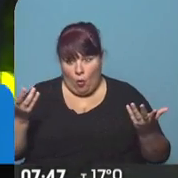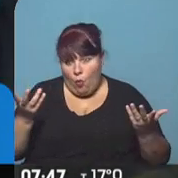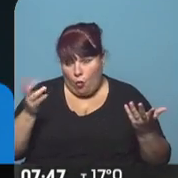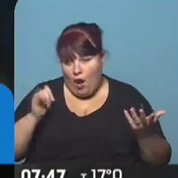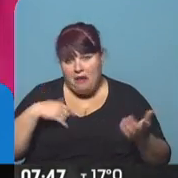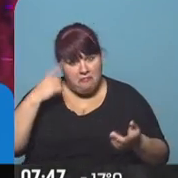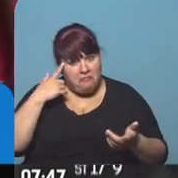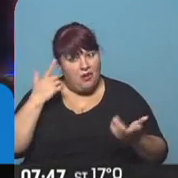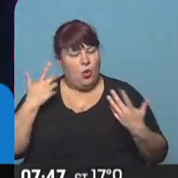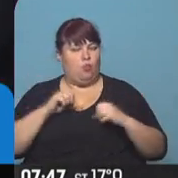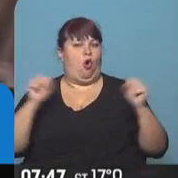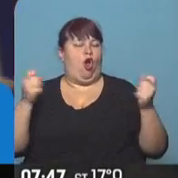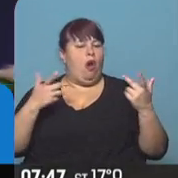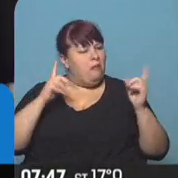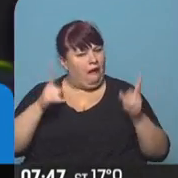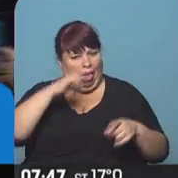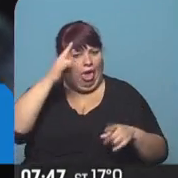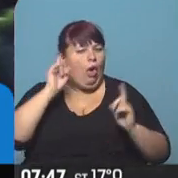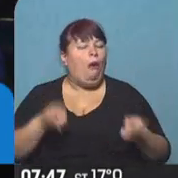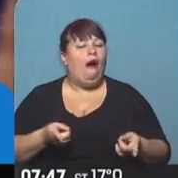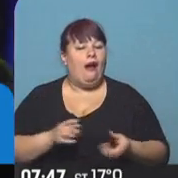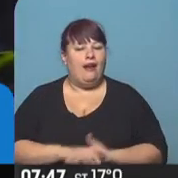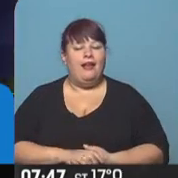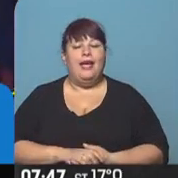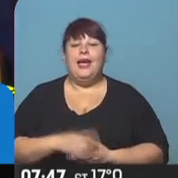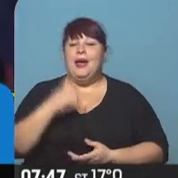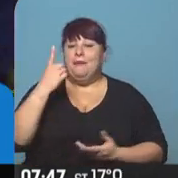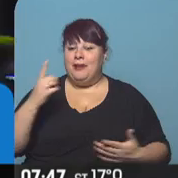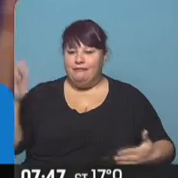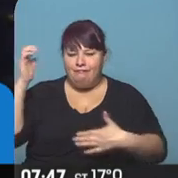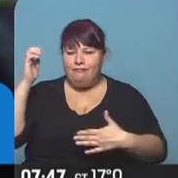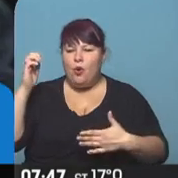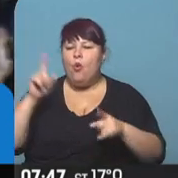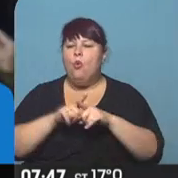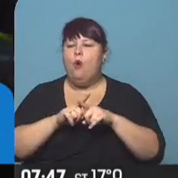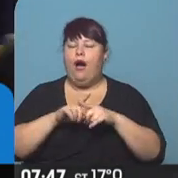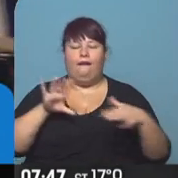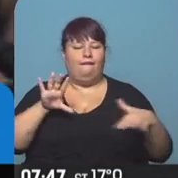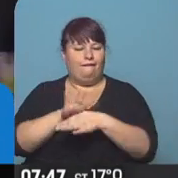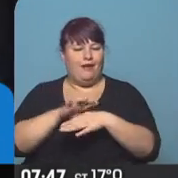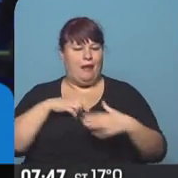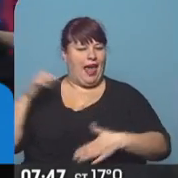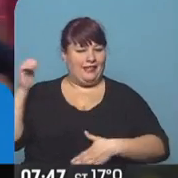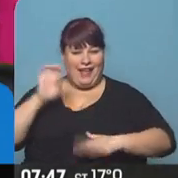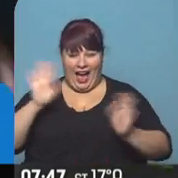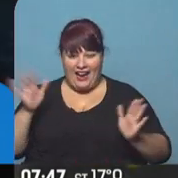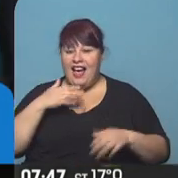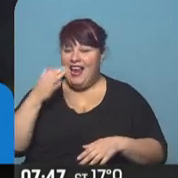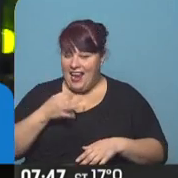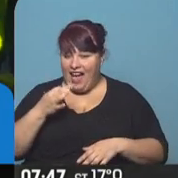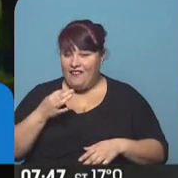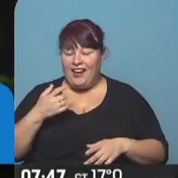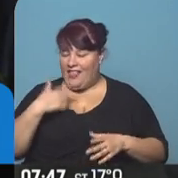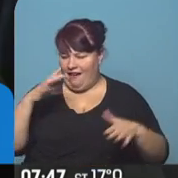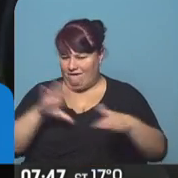bueno, me parece un poco mucho, pero improvisamos. En el primer abrazo fue como encontré mi pareja de tango y la verdad que no